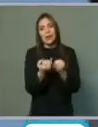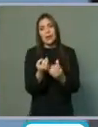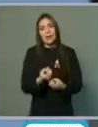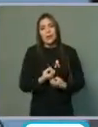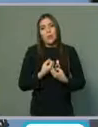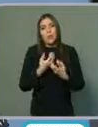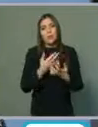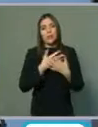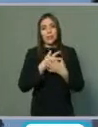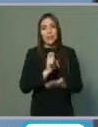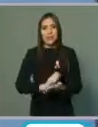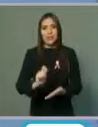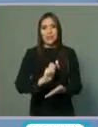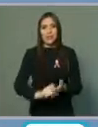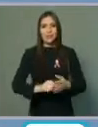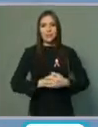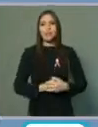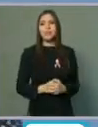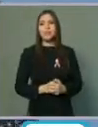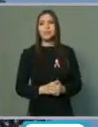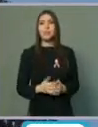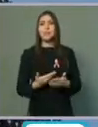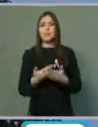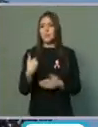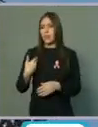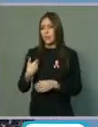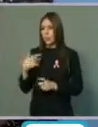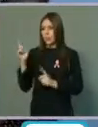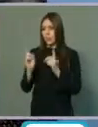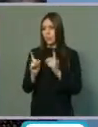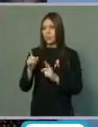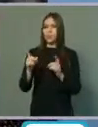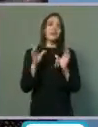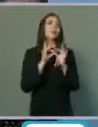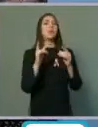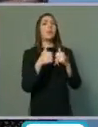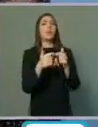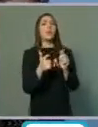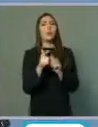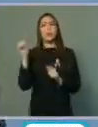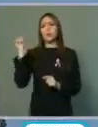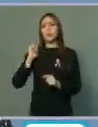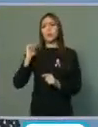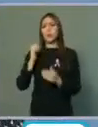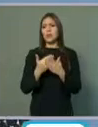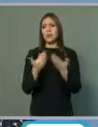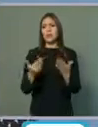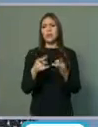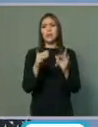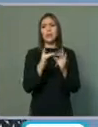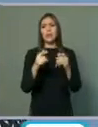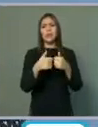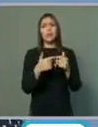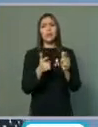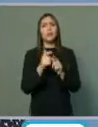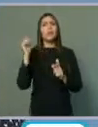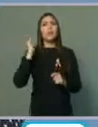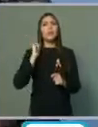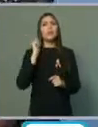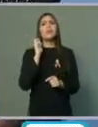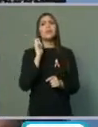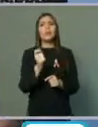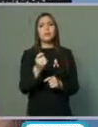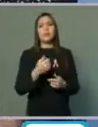Ahorita me surgió una duda, Dime. a ver si no te pongo en aprietos. Porque dices el grupo de los contemporáneos. Explícanos un poquito de ese grupo de los ¿Quiénes contemporáneos,